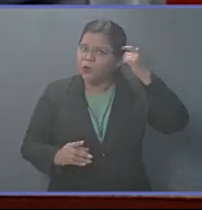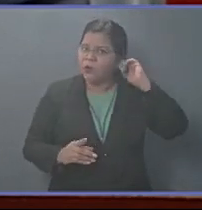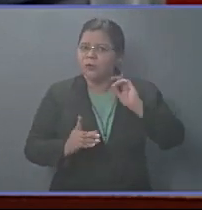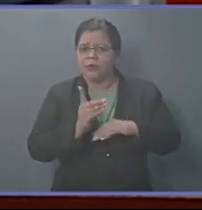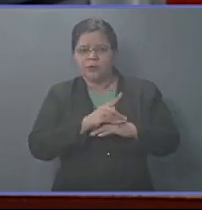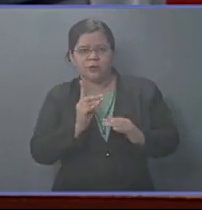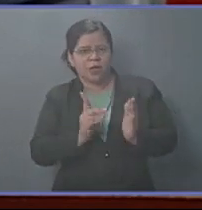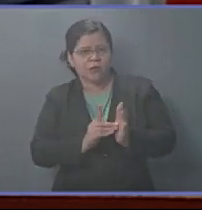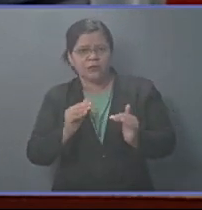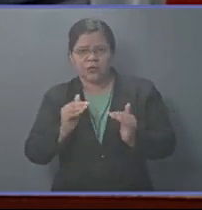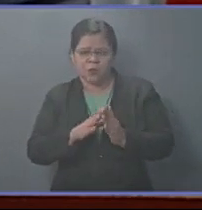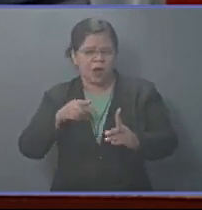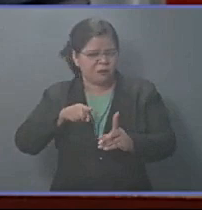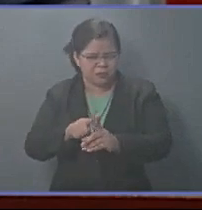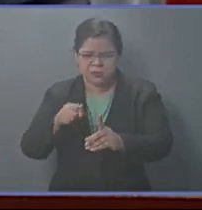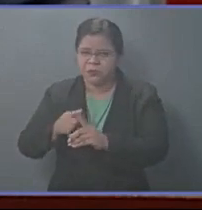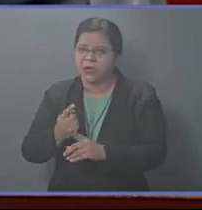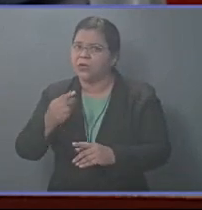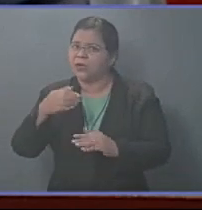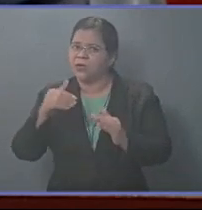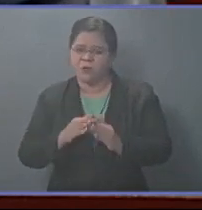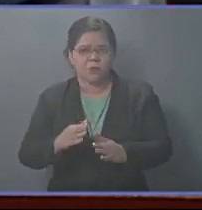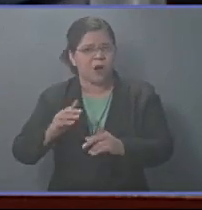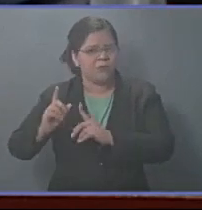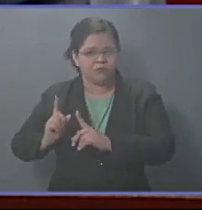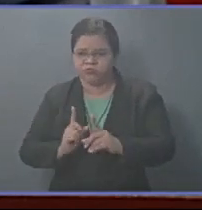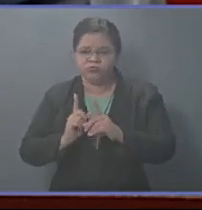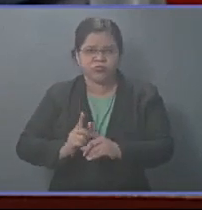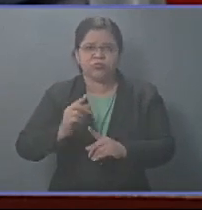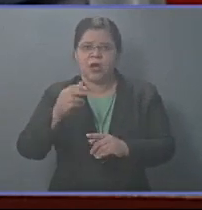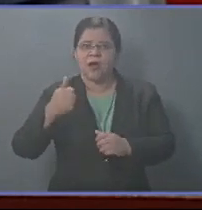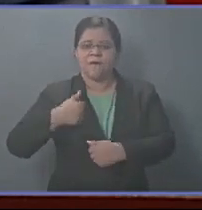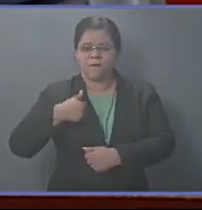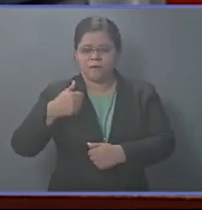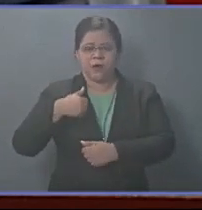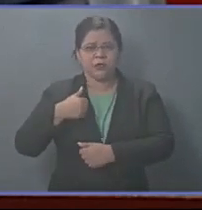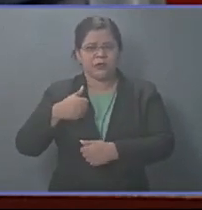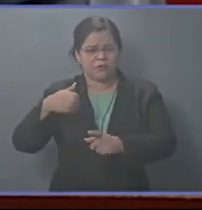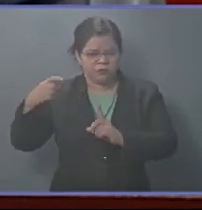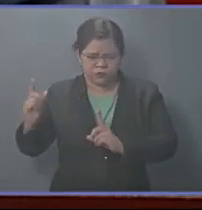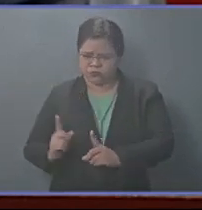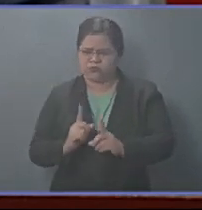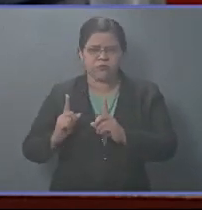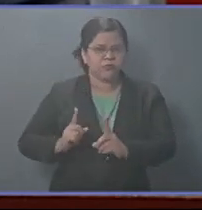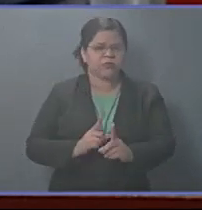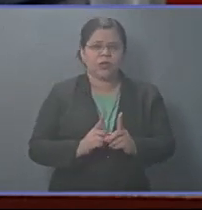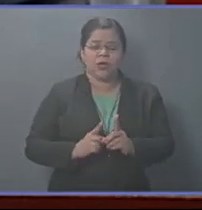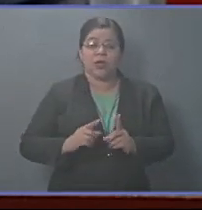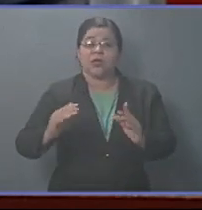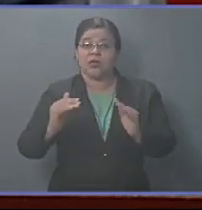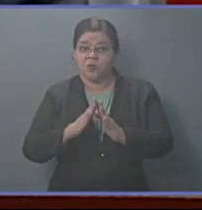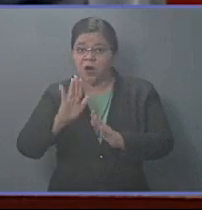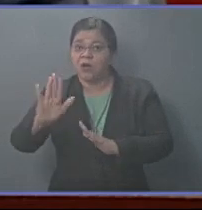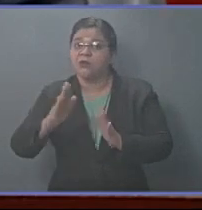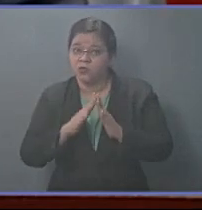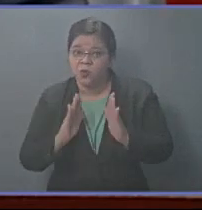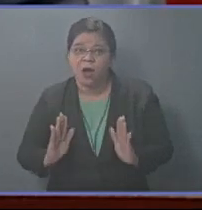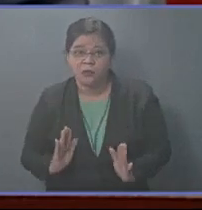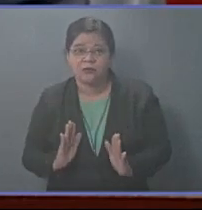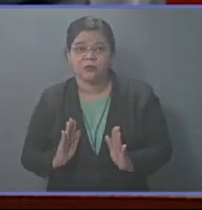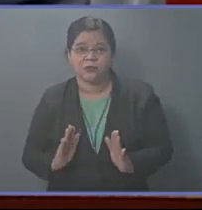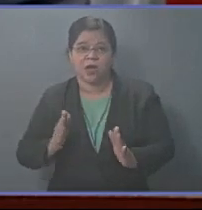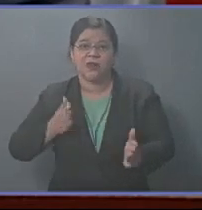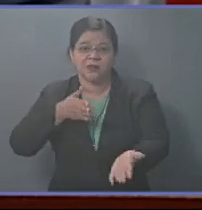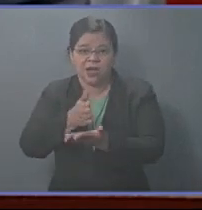así como la persecución a los mismos por parte de las fuerzas del estado incluyendo en sus casas de habitación